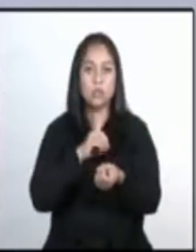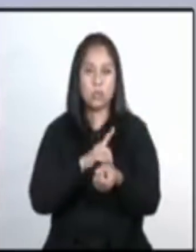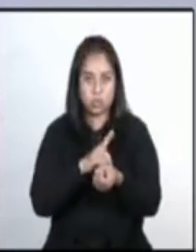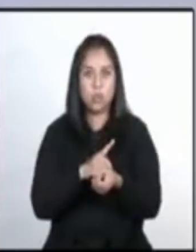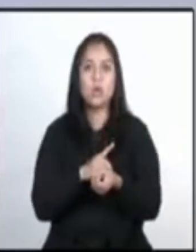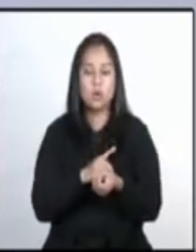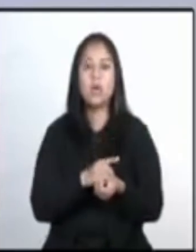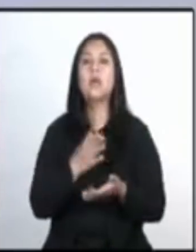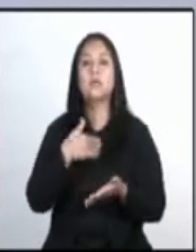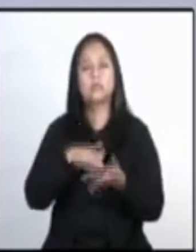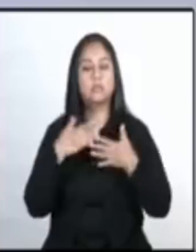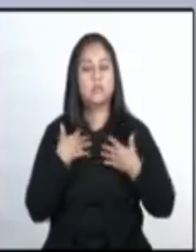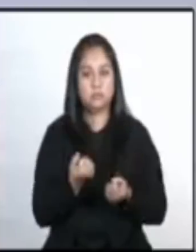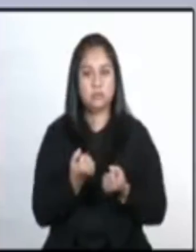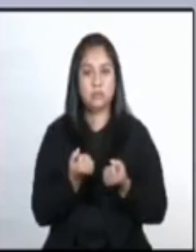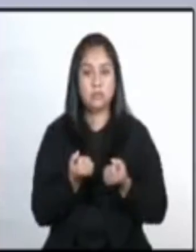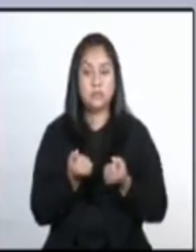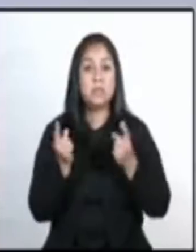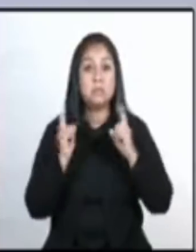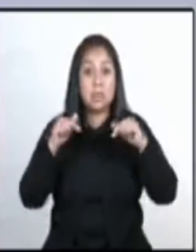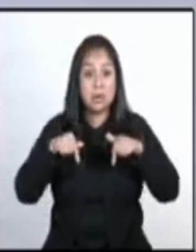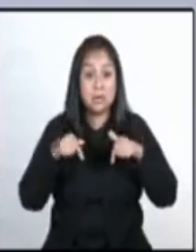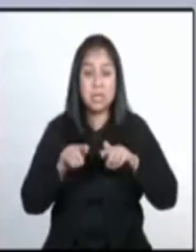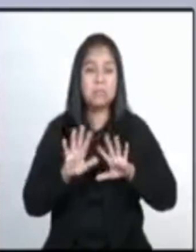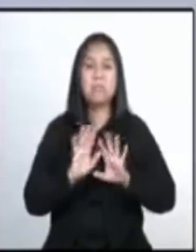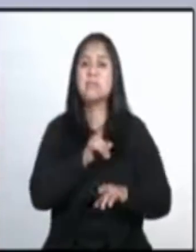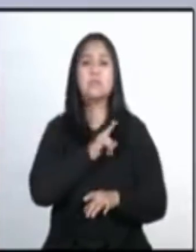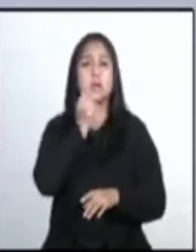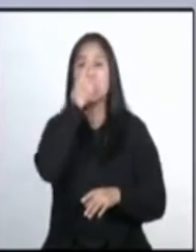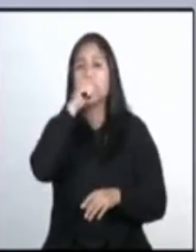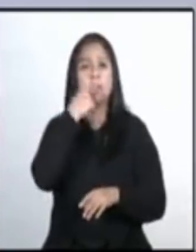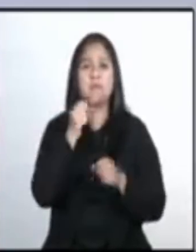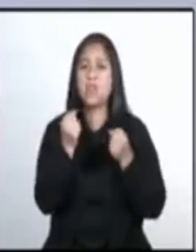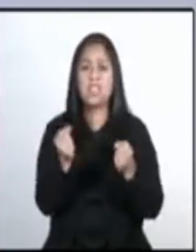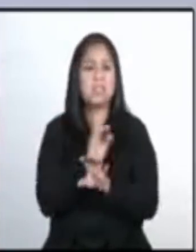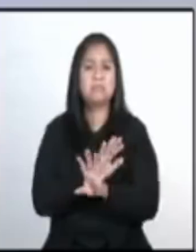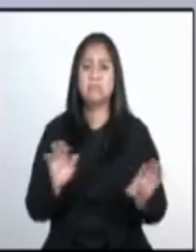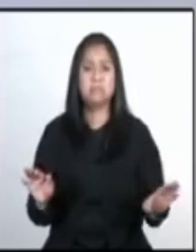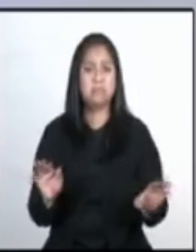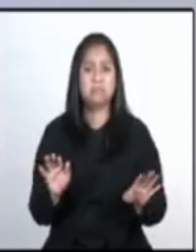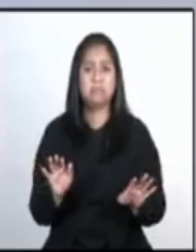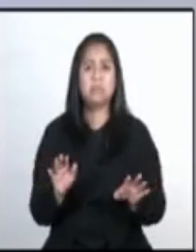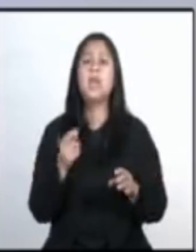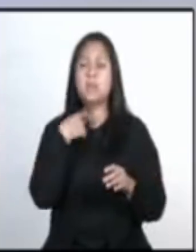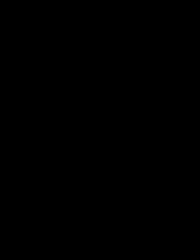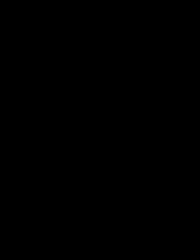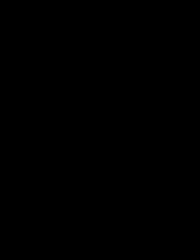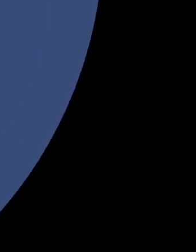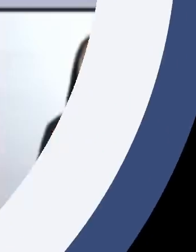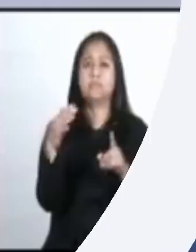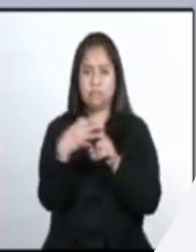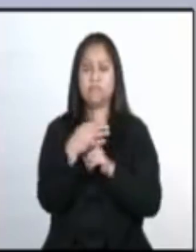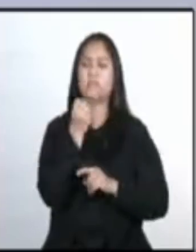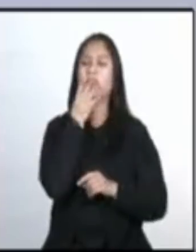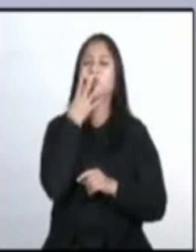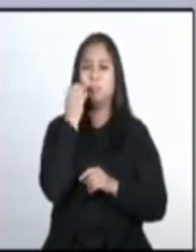que ir al centro de salud. Mientras tanto, es una gripe fuerte, muy contagiosa, que puede